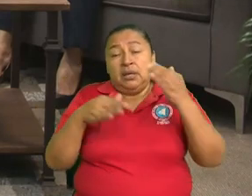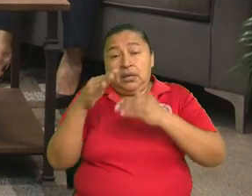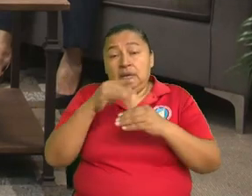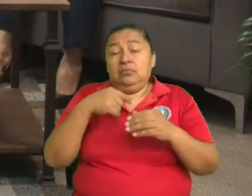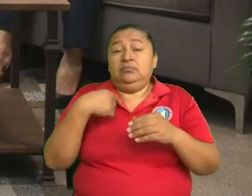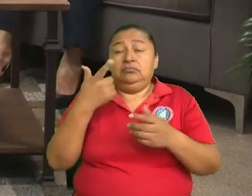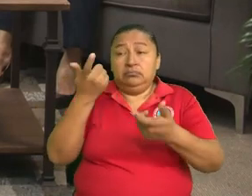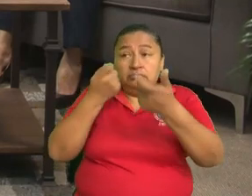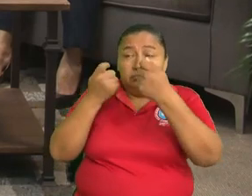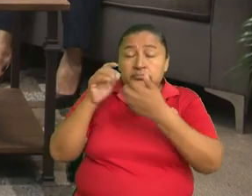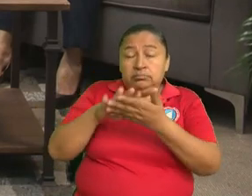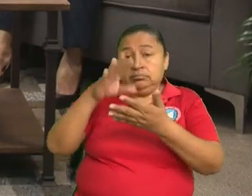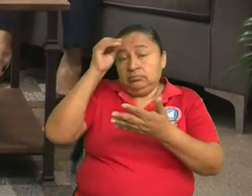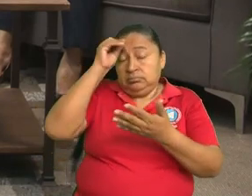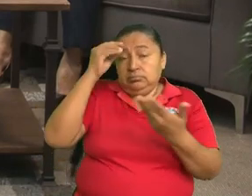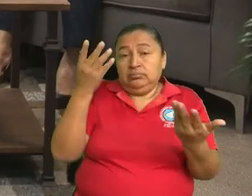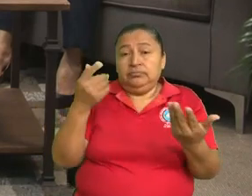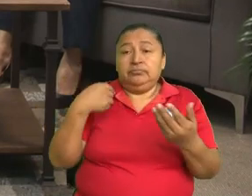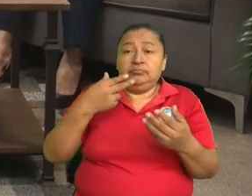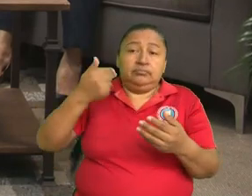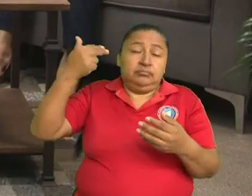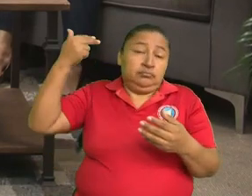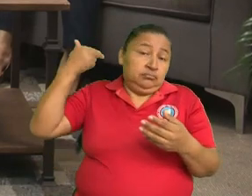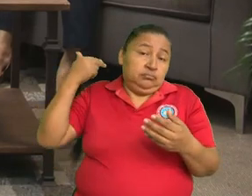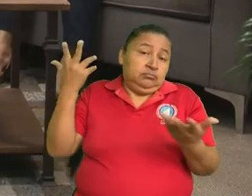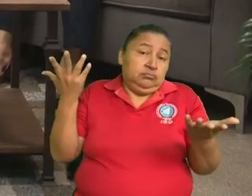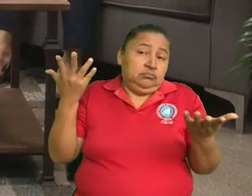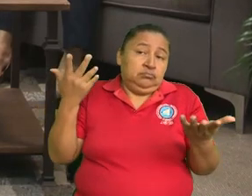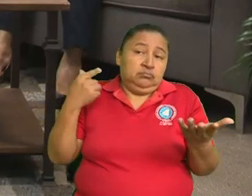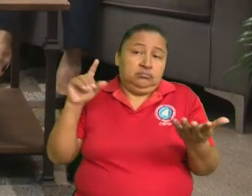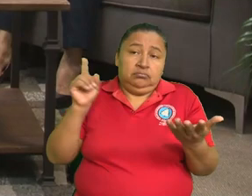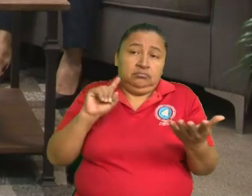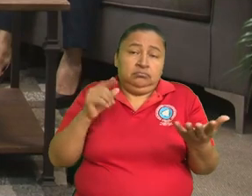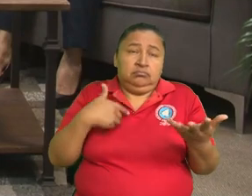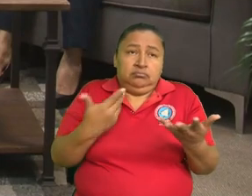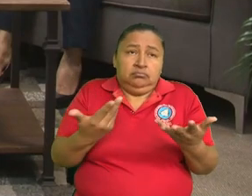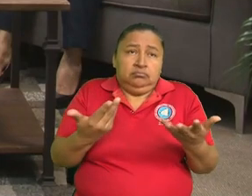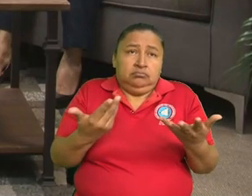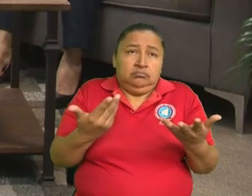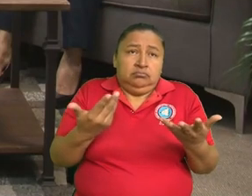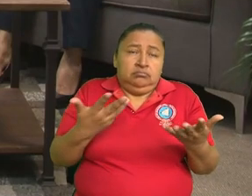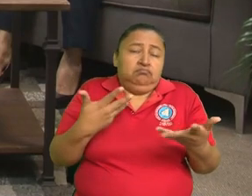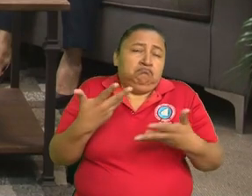somos pues históricamente no hemos sido muy